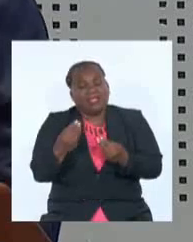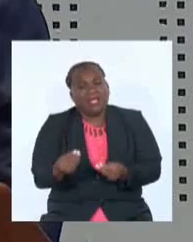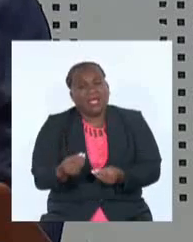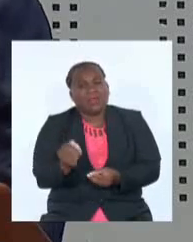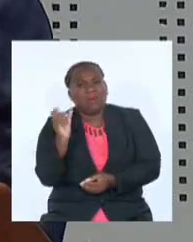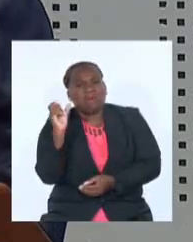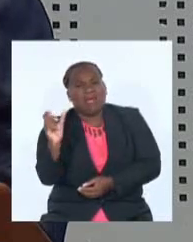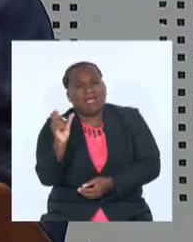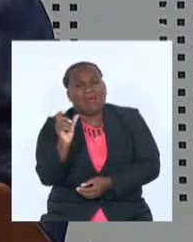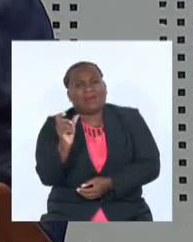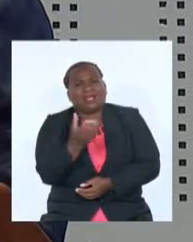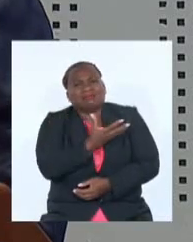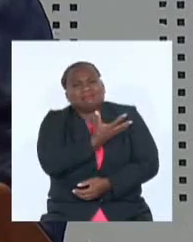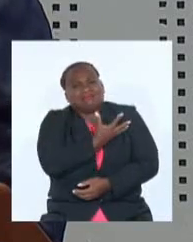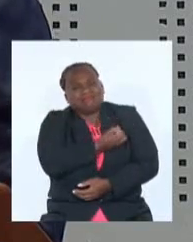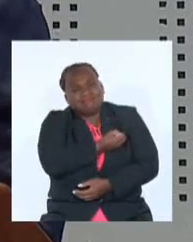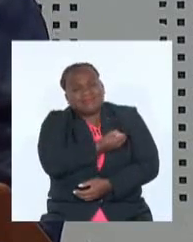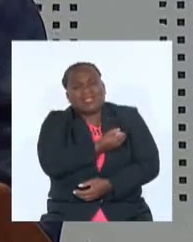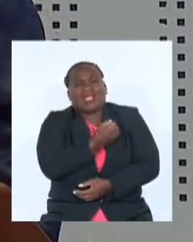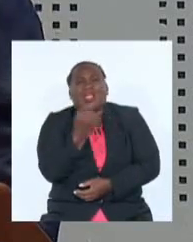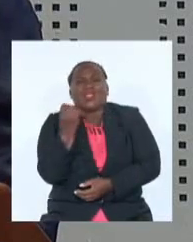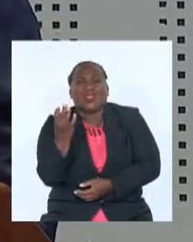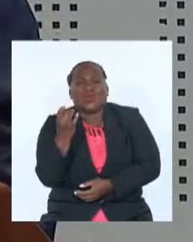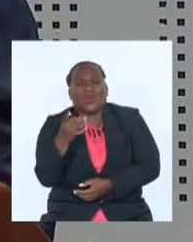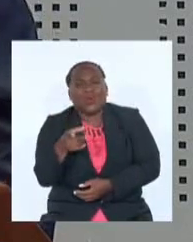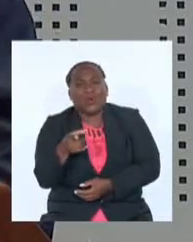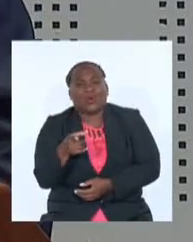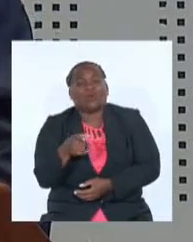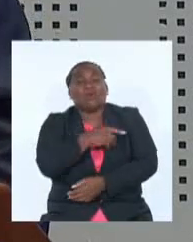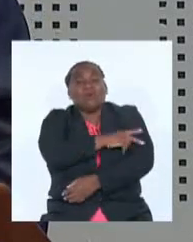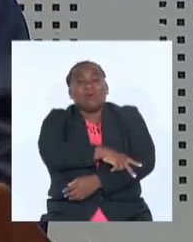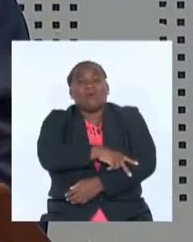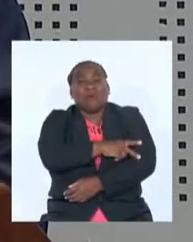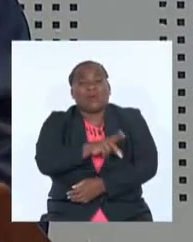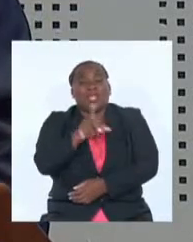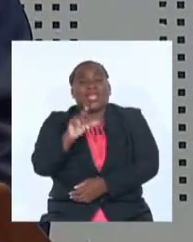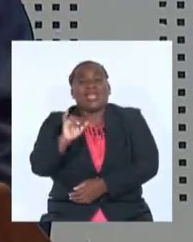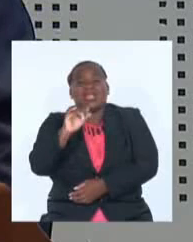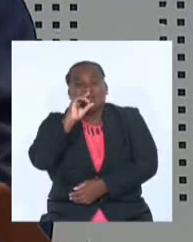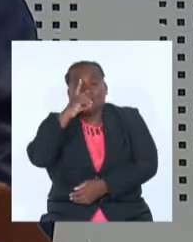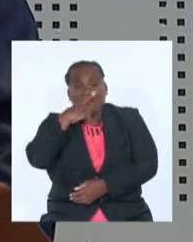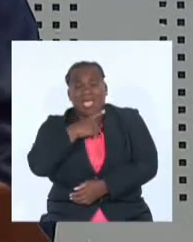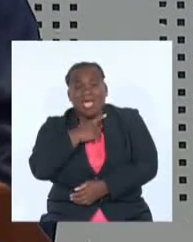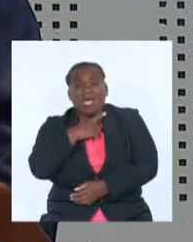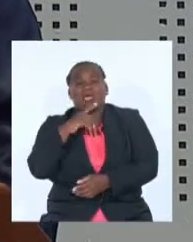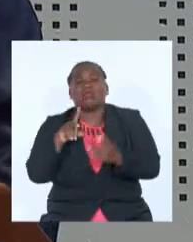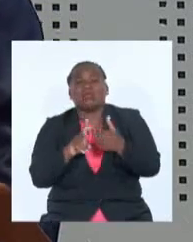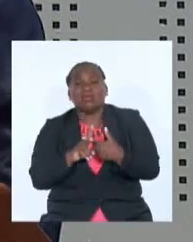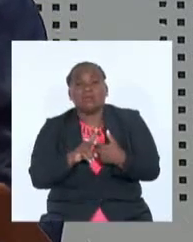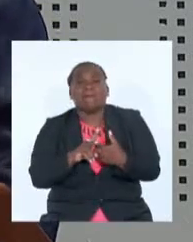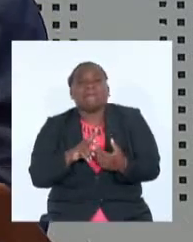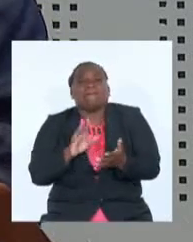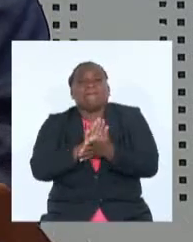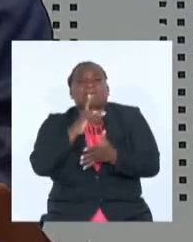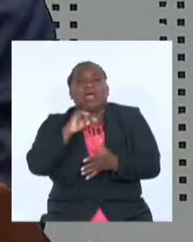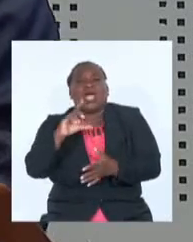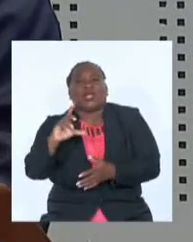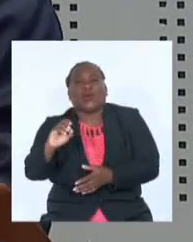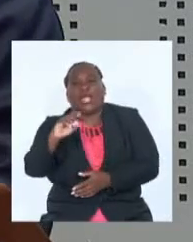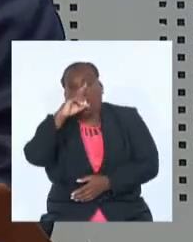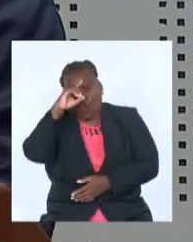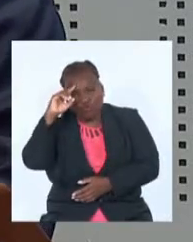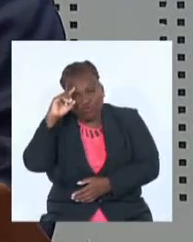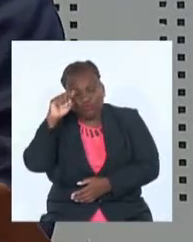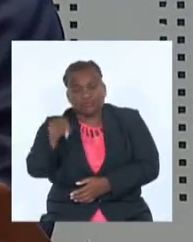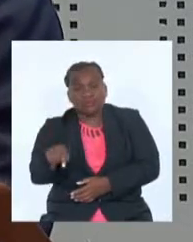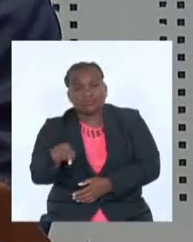solidaridad del pueblo de Timor-Leste para el pueblo de Libia y Marruecos. Y apelamos a